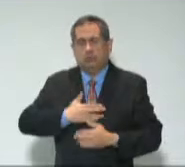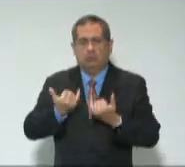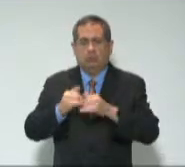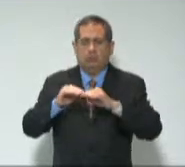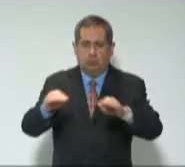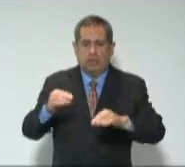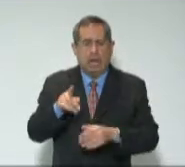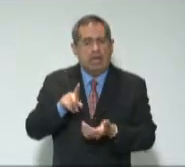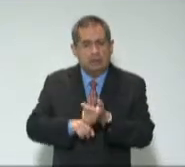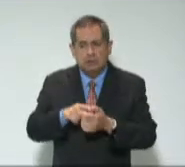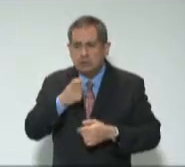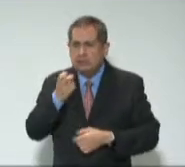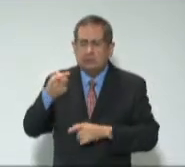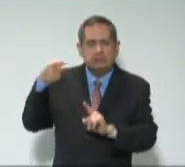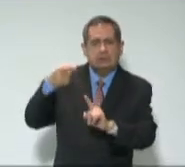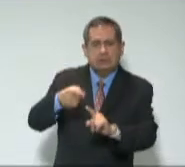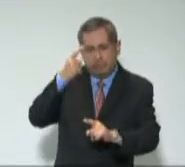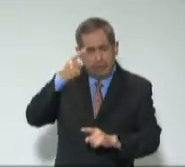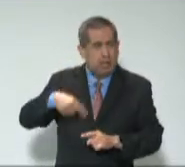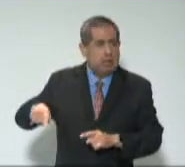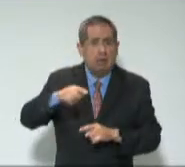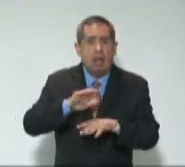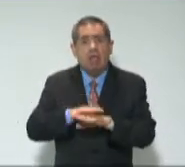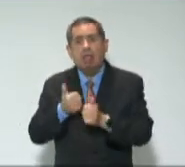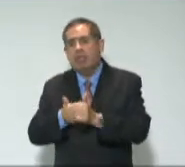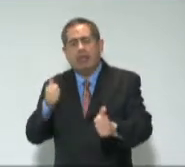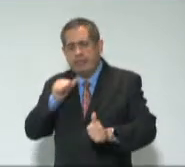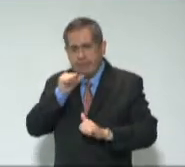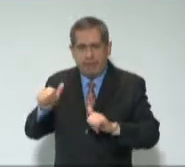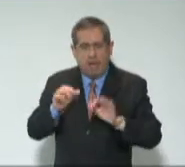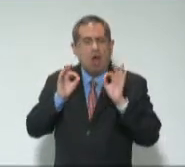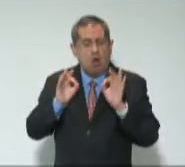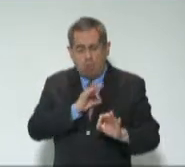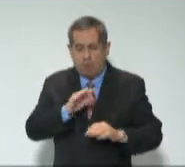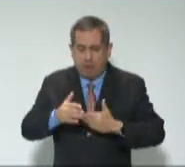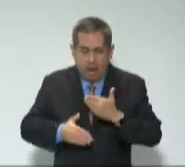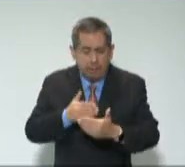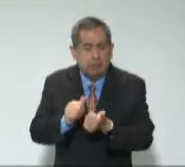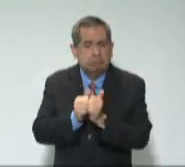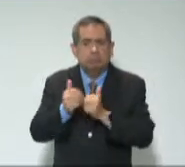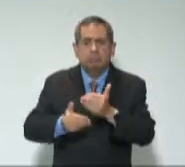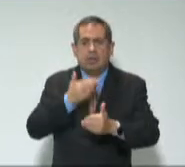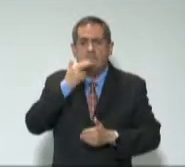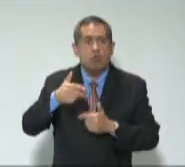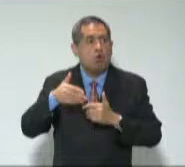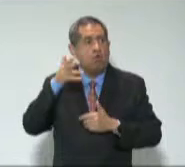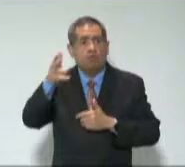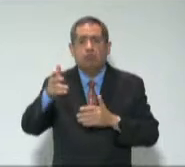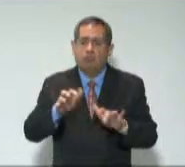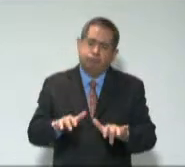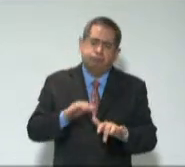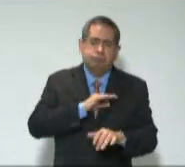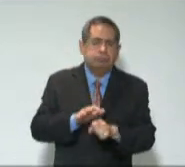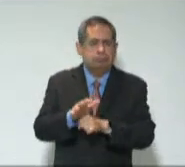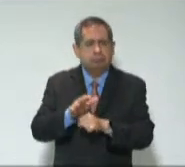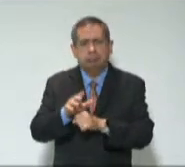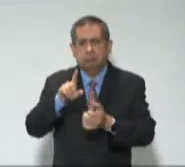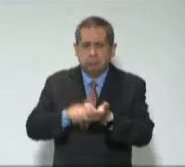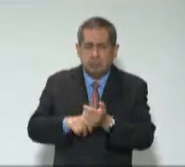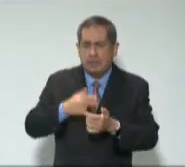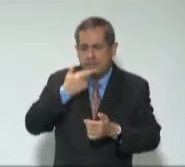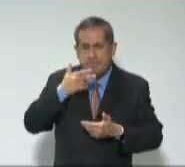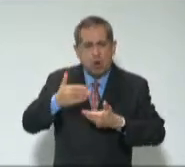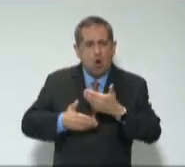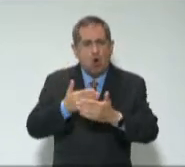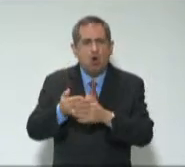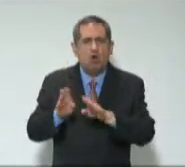tenemos que estar preocupados de ese elemento para que nadie se quede atrás y todos podamos avanzar a este mundo digital que nos va a permitir entender